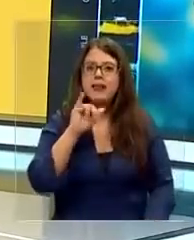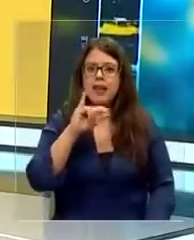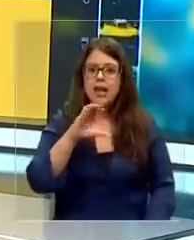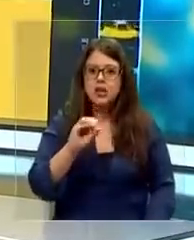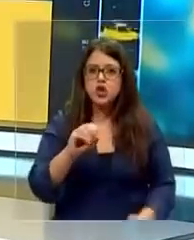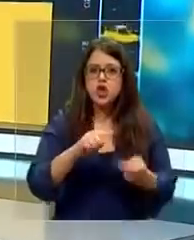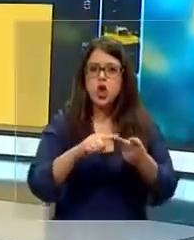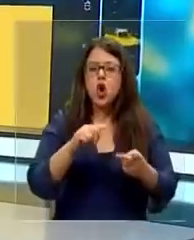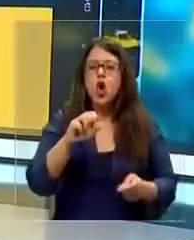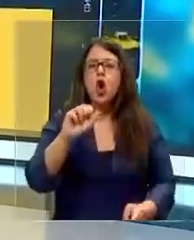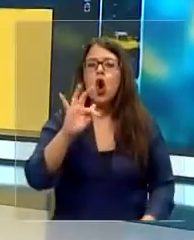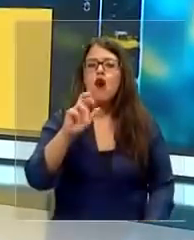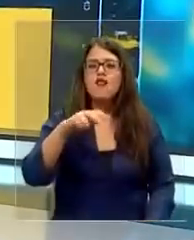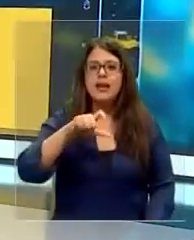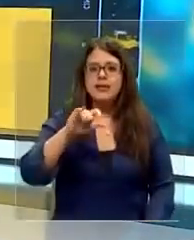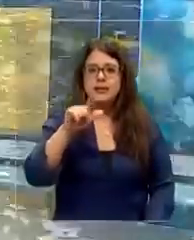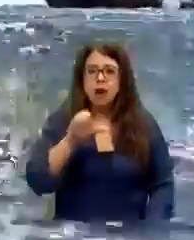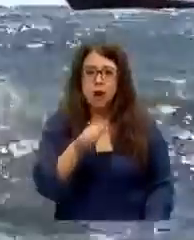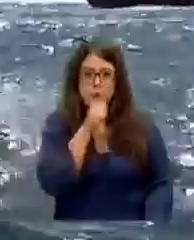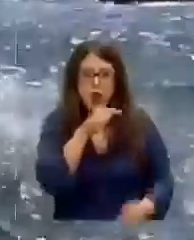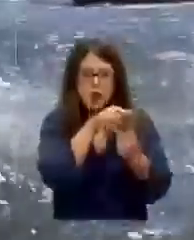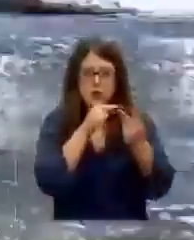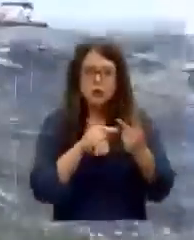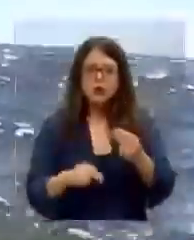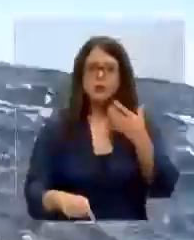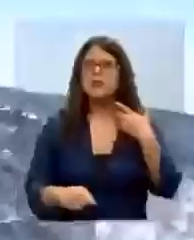y Francisco Leiva.